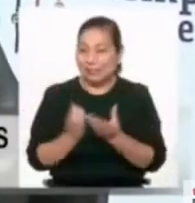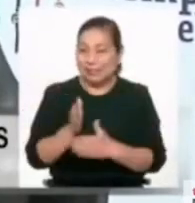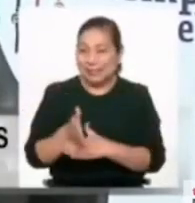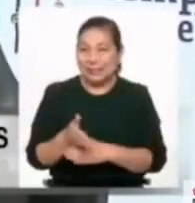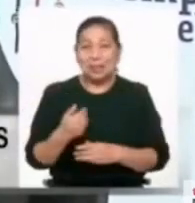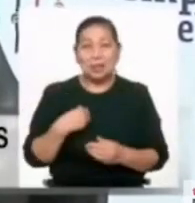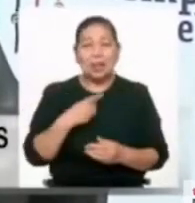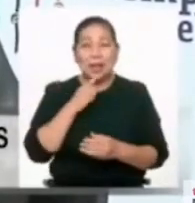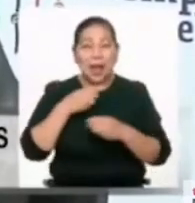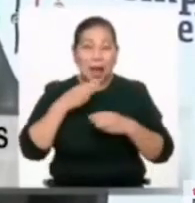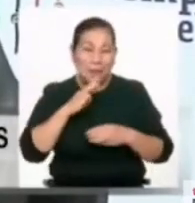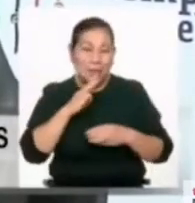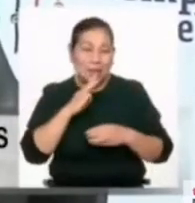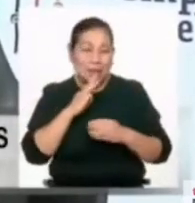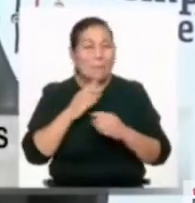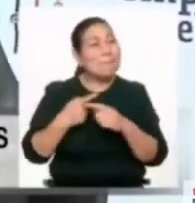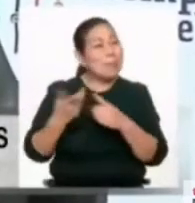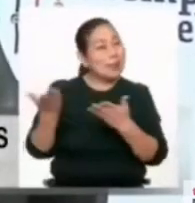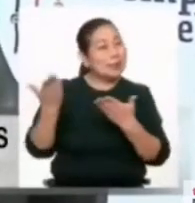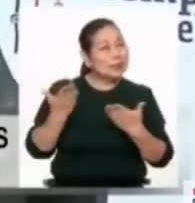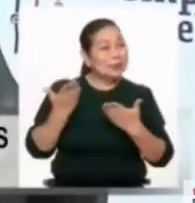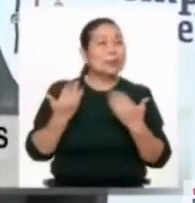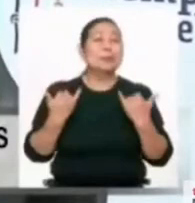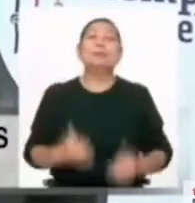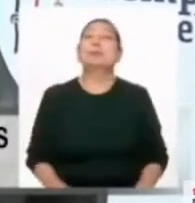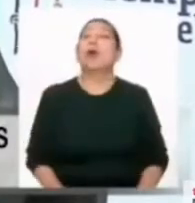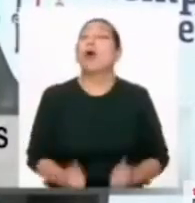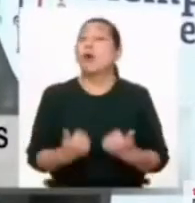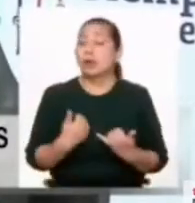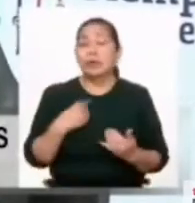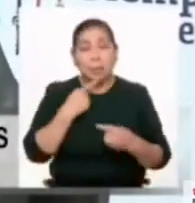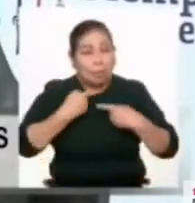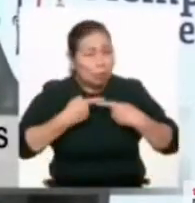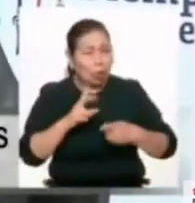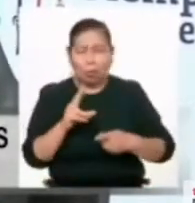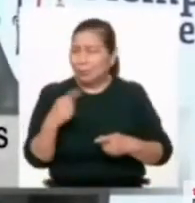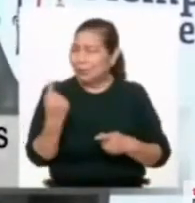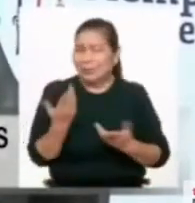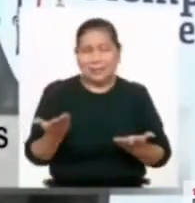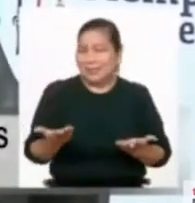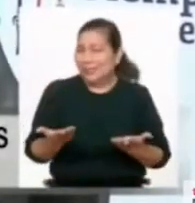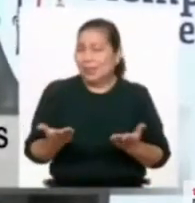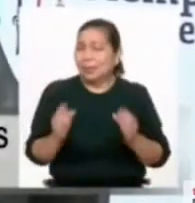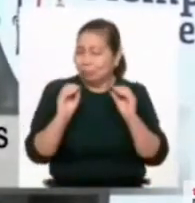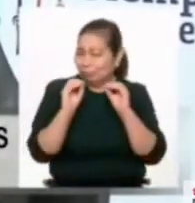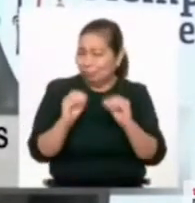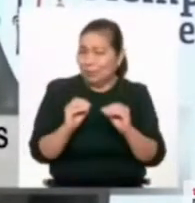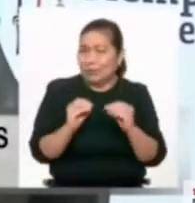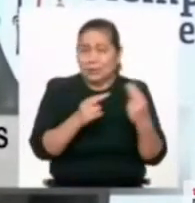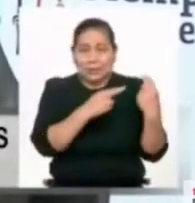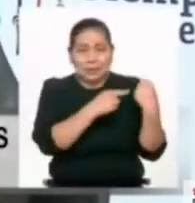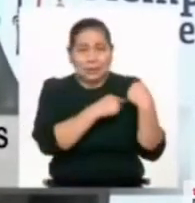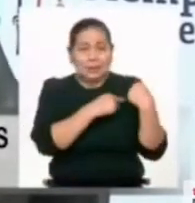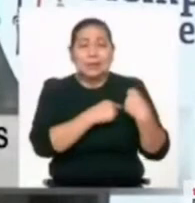la República el día que dio su mensaje a la Nación en el Congreso de la República. Con eso estamos manifestando que no solamente estamos cumpliendo y